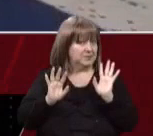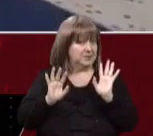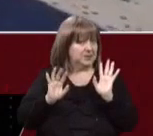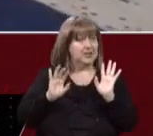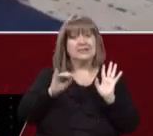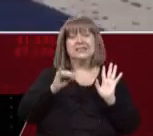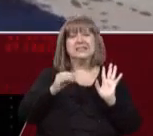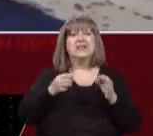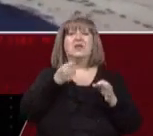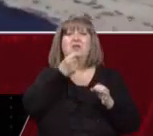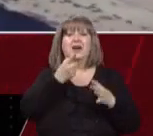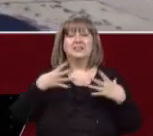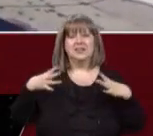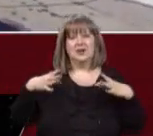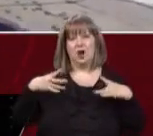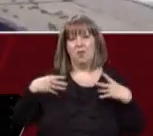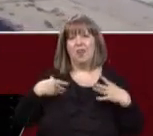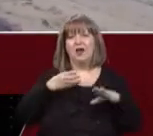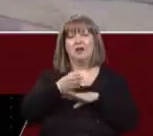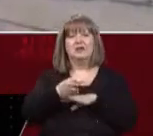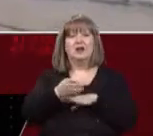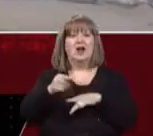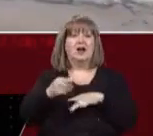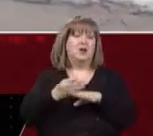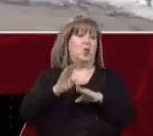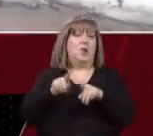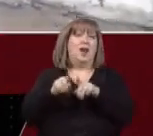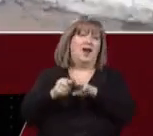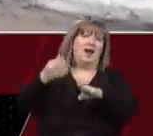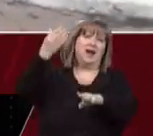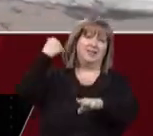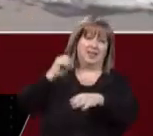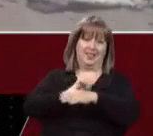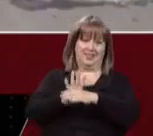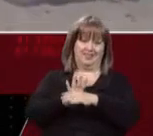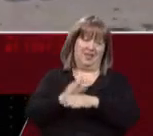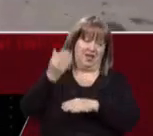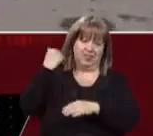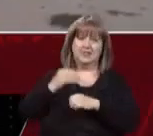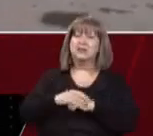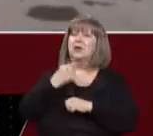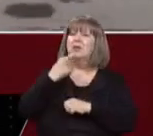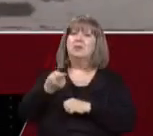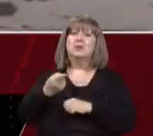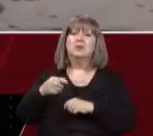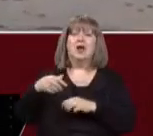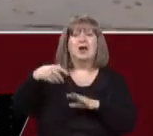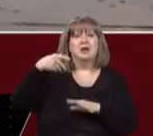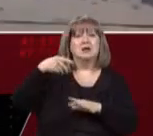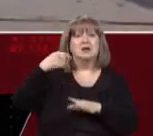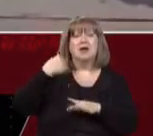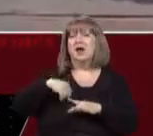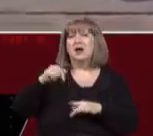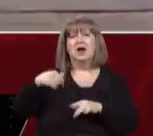hacerlo sencillo es volvemos a una situación previa de la pandemia en el lado argentino algún específica no no También